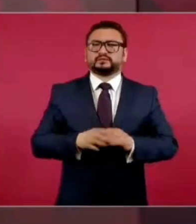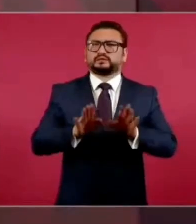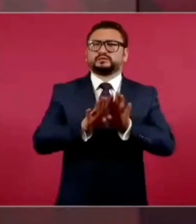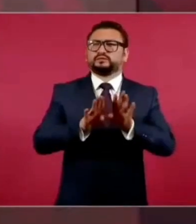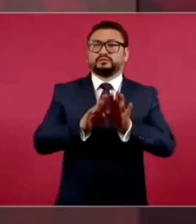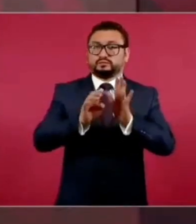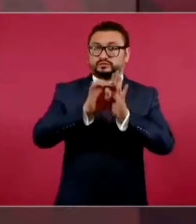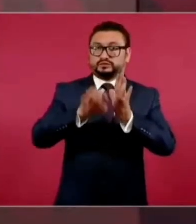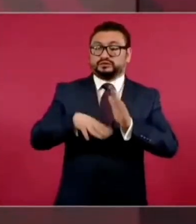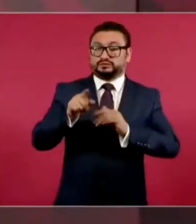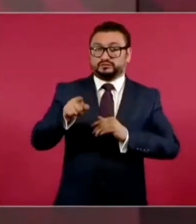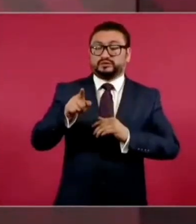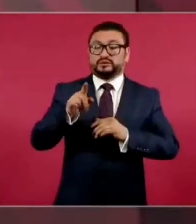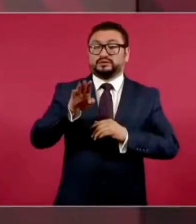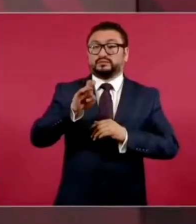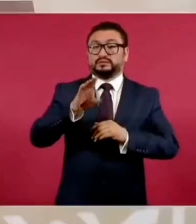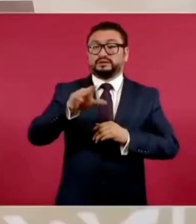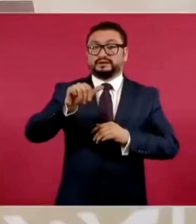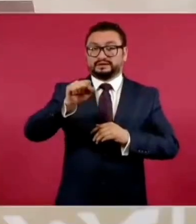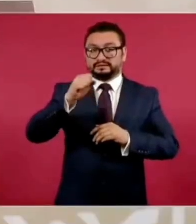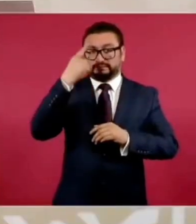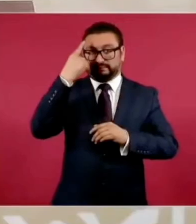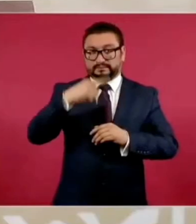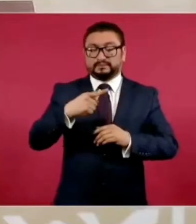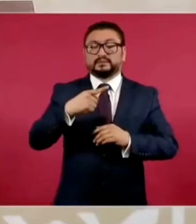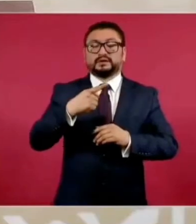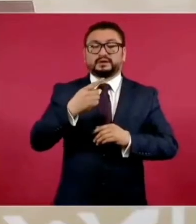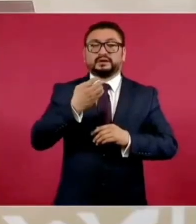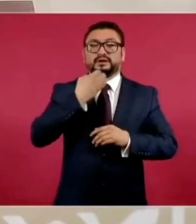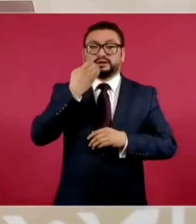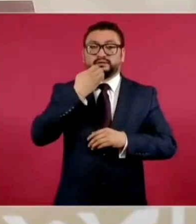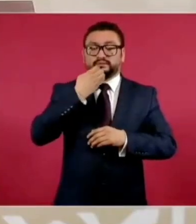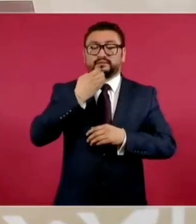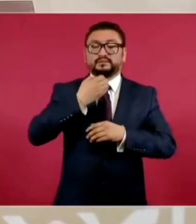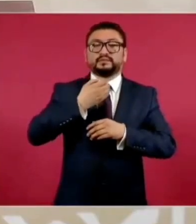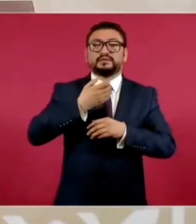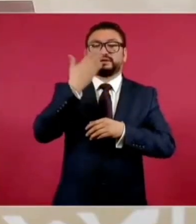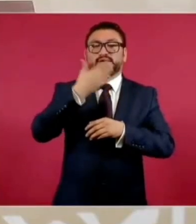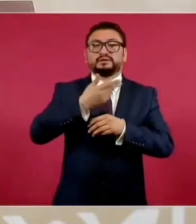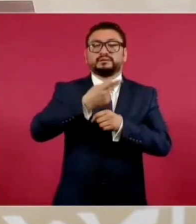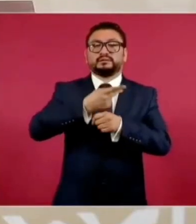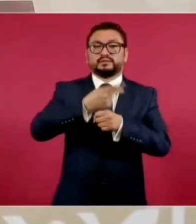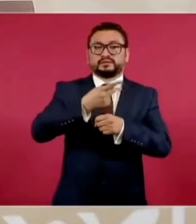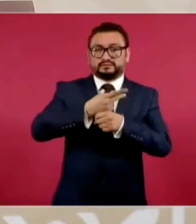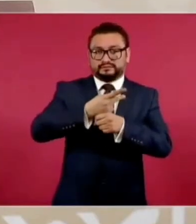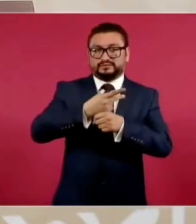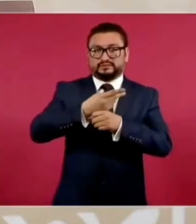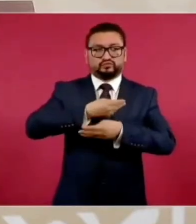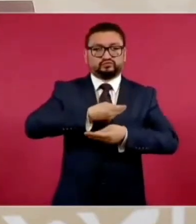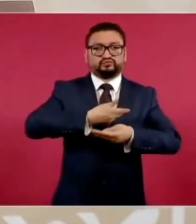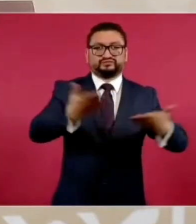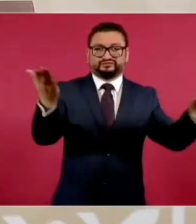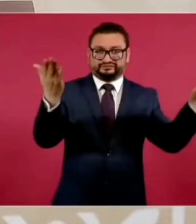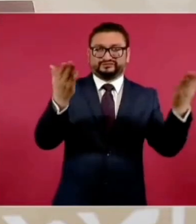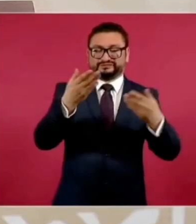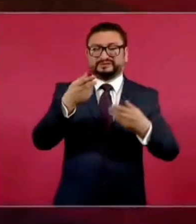becas de educación media superior que se entregan